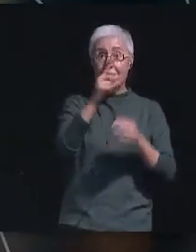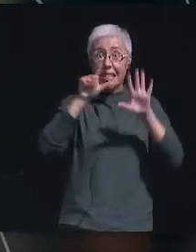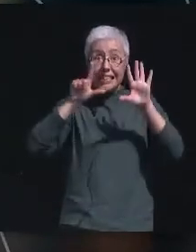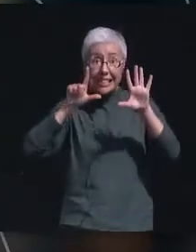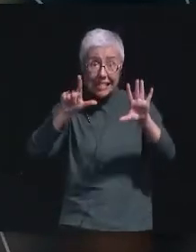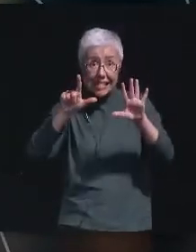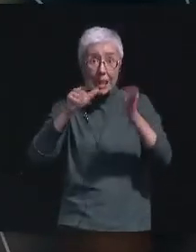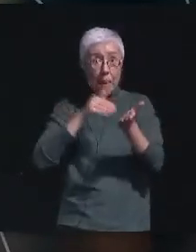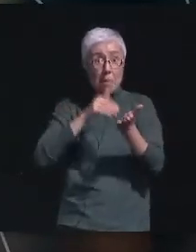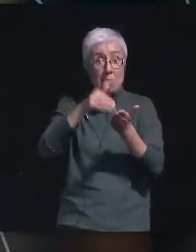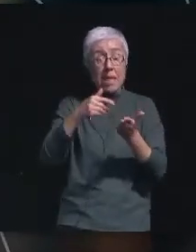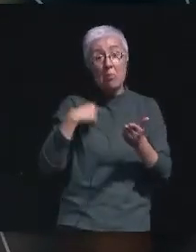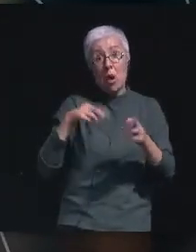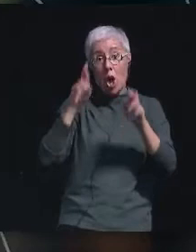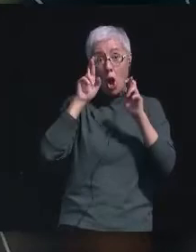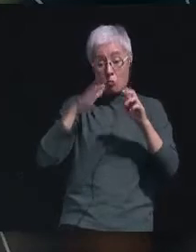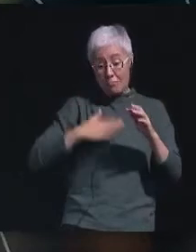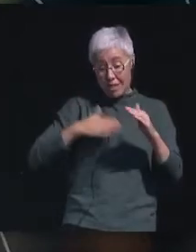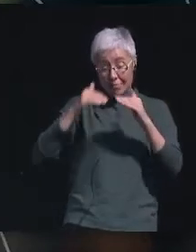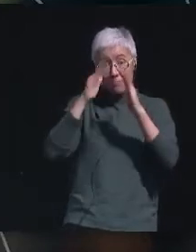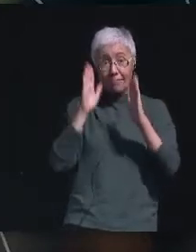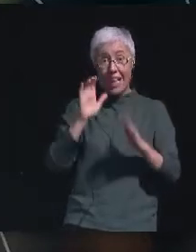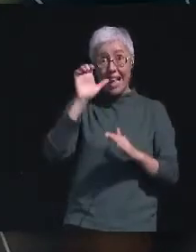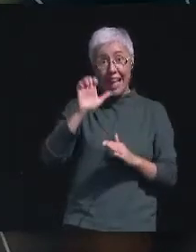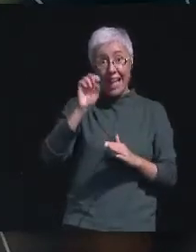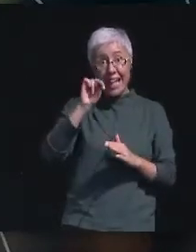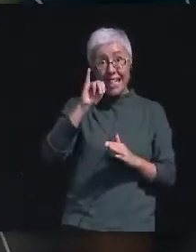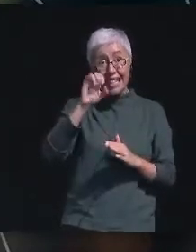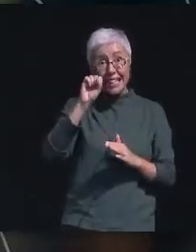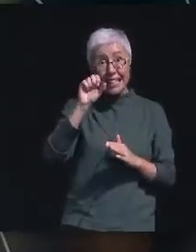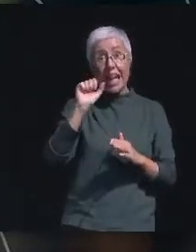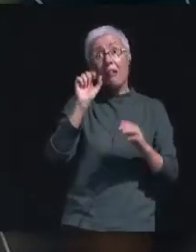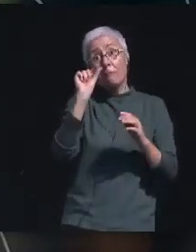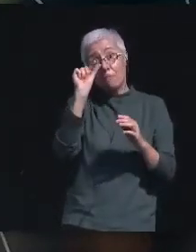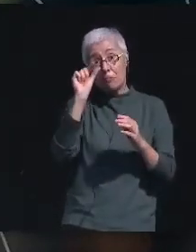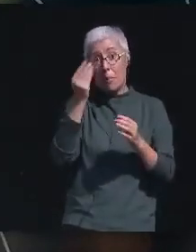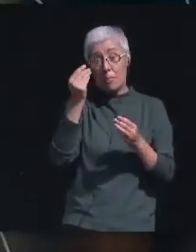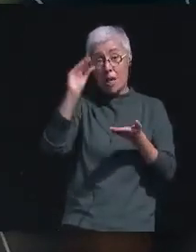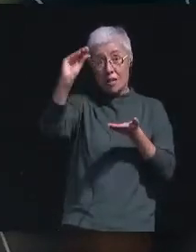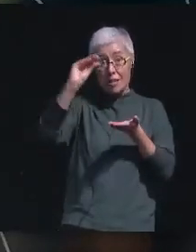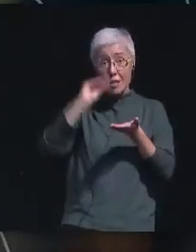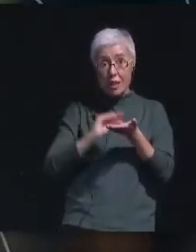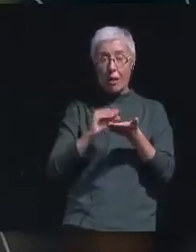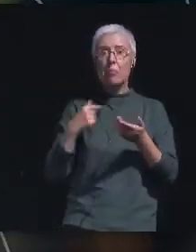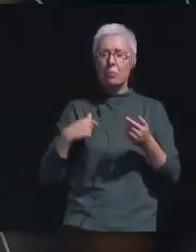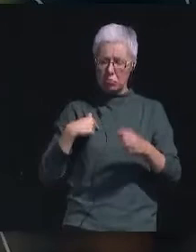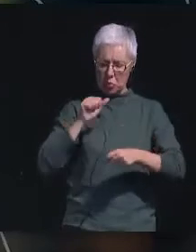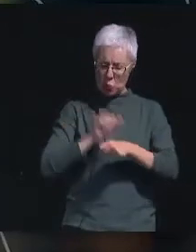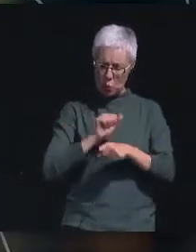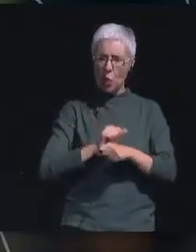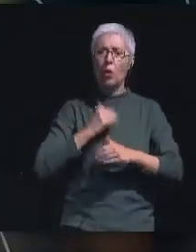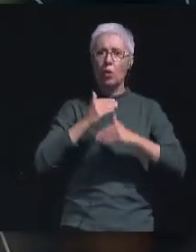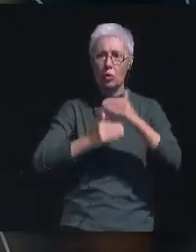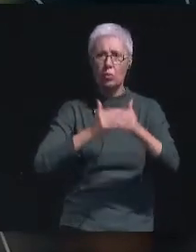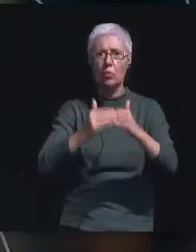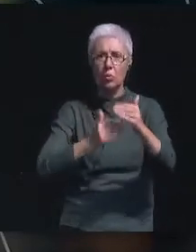¿no? Somos pequeñitos, no vamos a tener tanto de eso, pero sí trabajaremos.